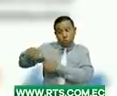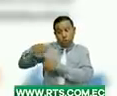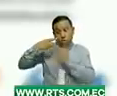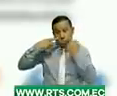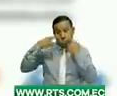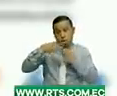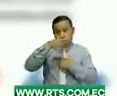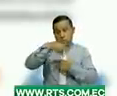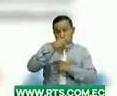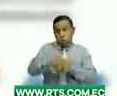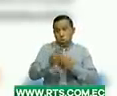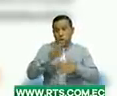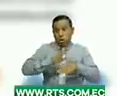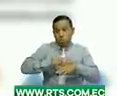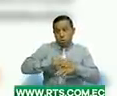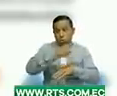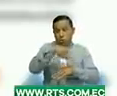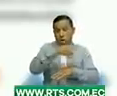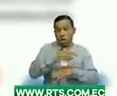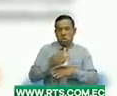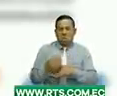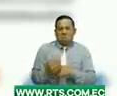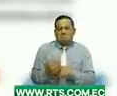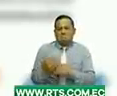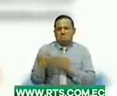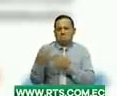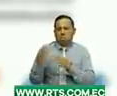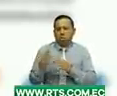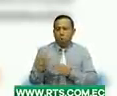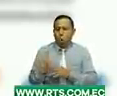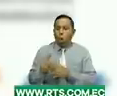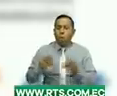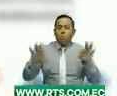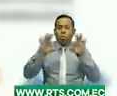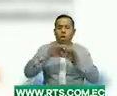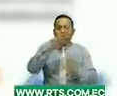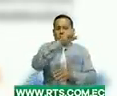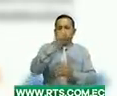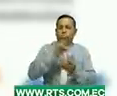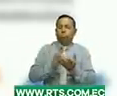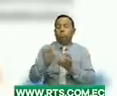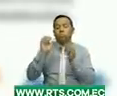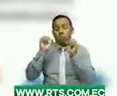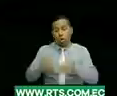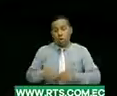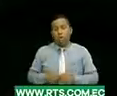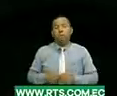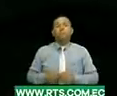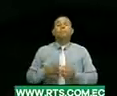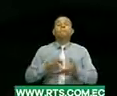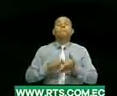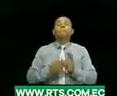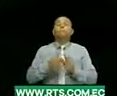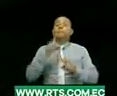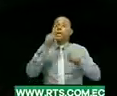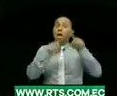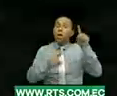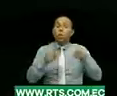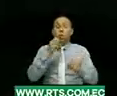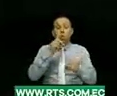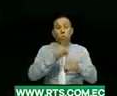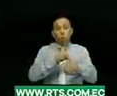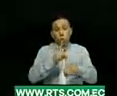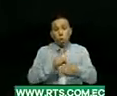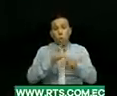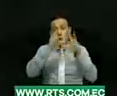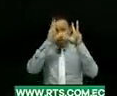pública si no cumplen con los criterios de inmunizar a personas que están incluidas en el plan piloto, es decir, médicos y trabajadores de la salud